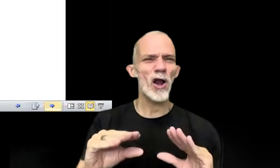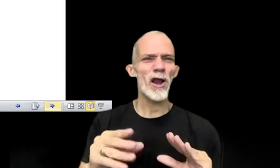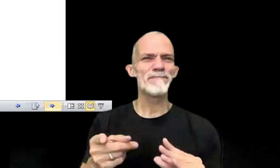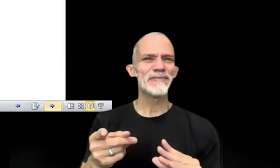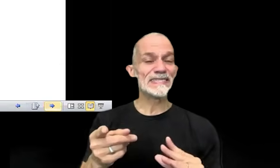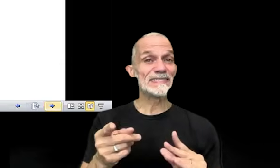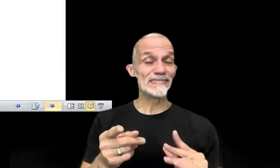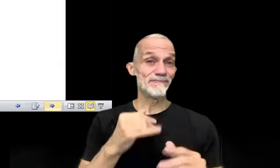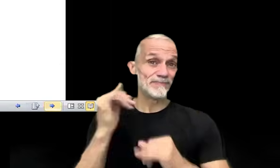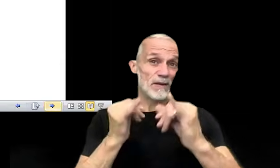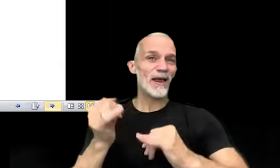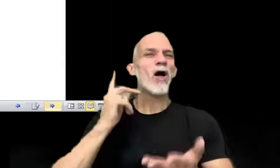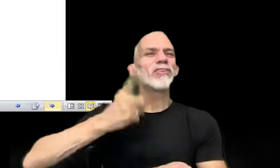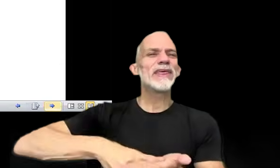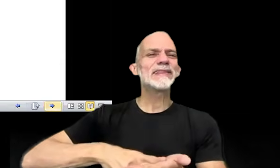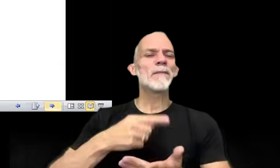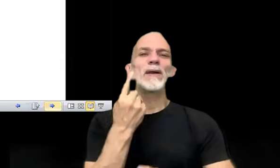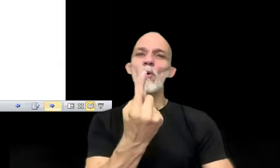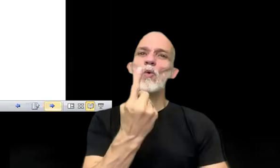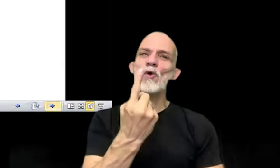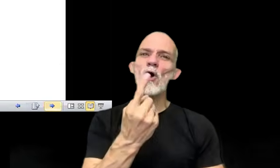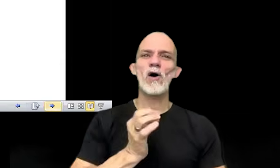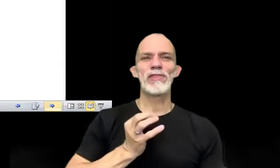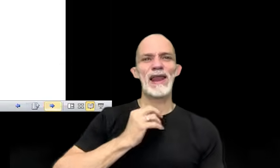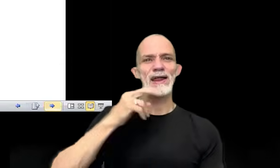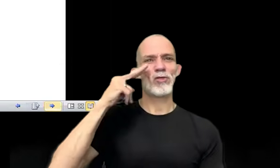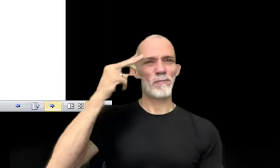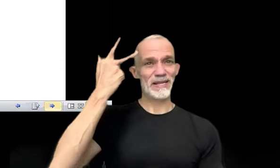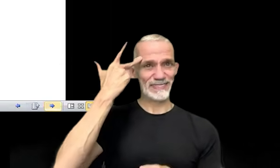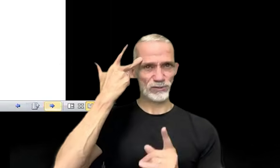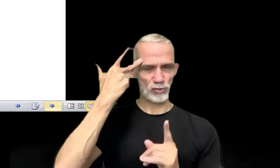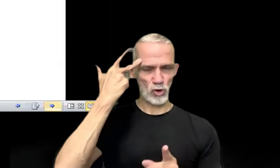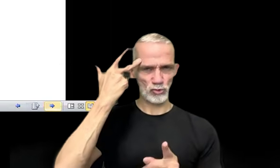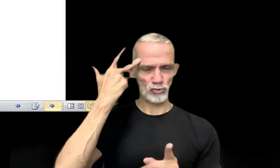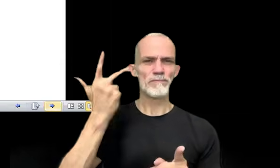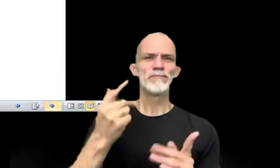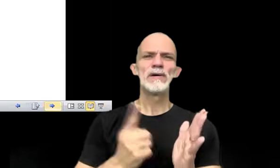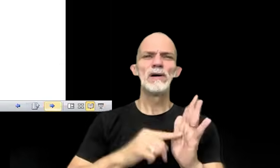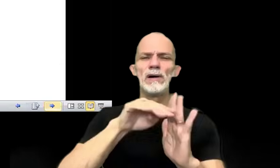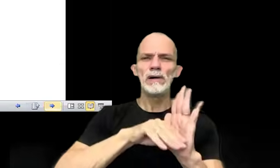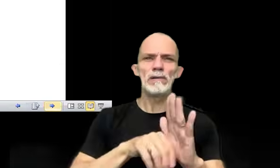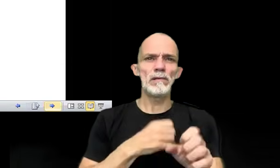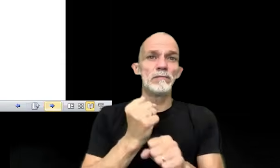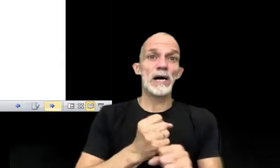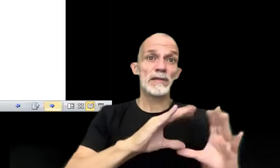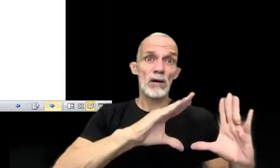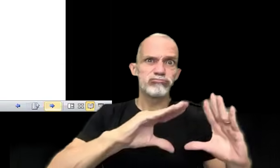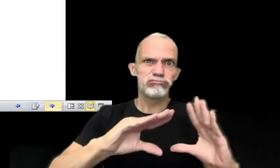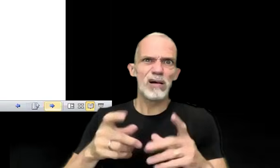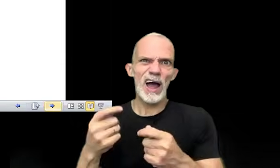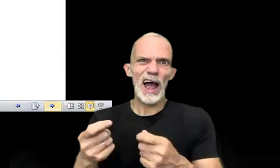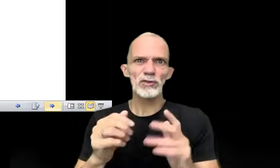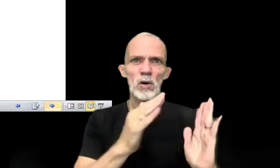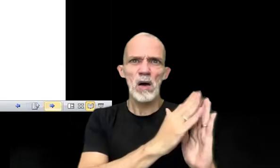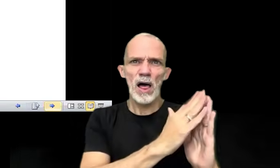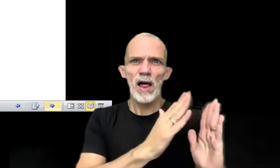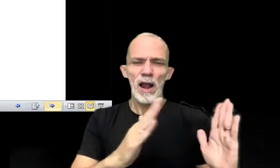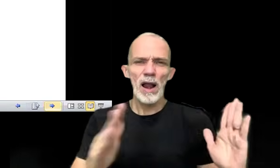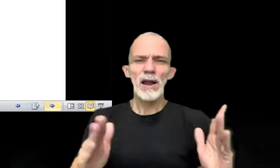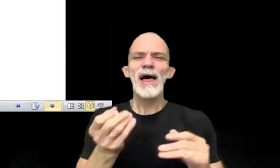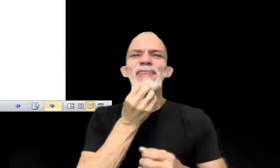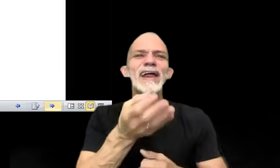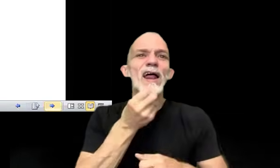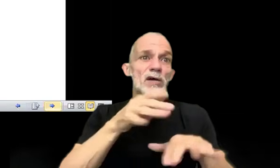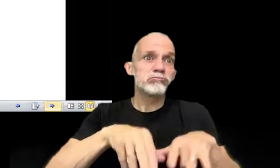que está desarrollado en el dictamen 1 del 2018. Y es hasta cuándo amortizo, o sea, hasta cuándo declaro